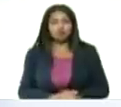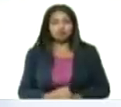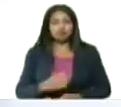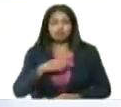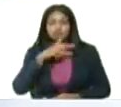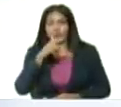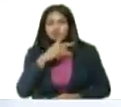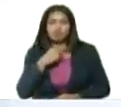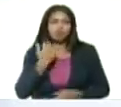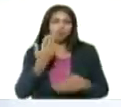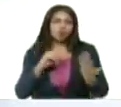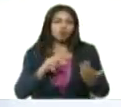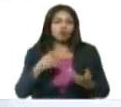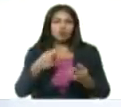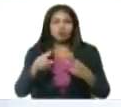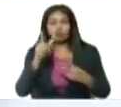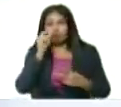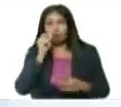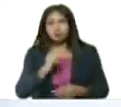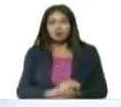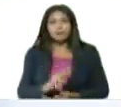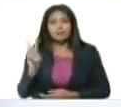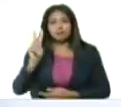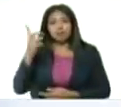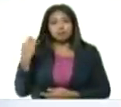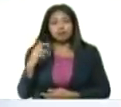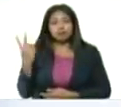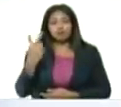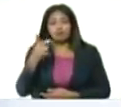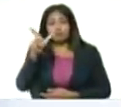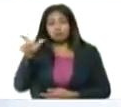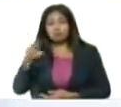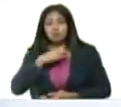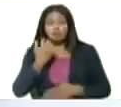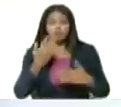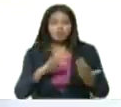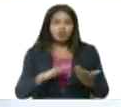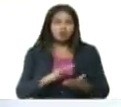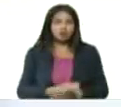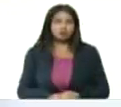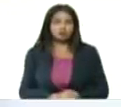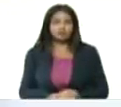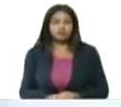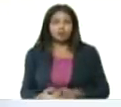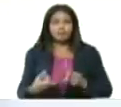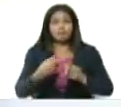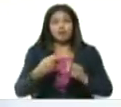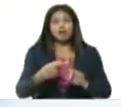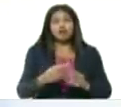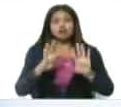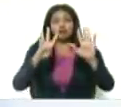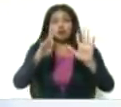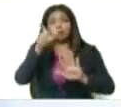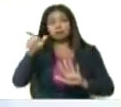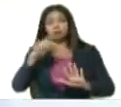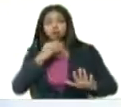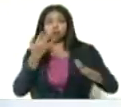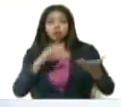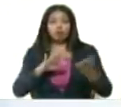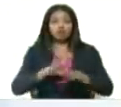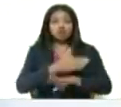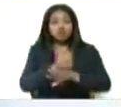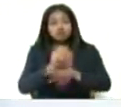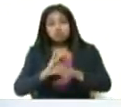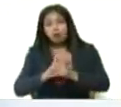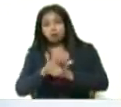noticia de su fallecimiento. Venezuela entonces tiene dos fallecidos el día de hoy, para sumar 9 fallecidos en